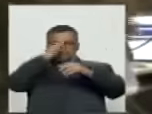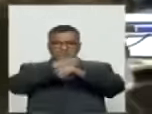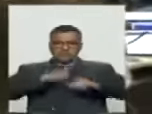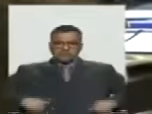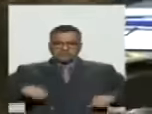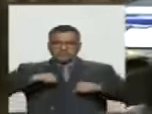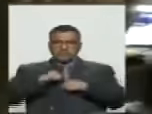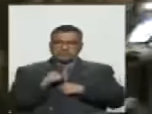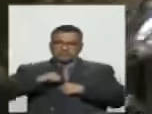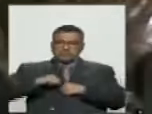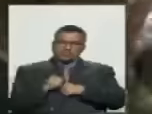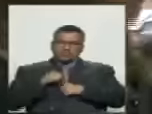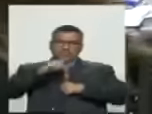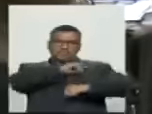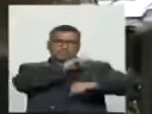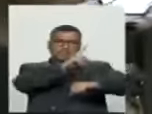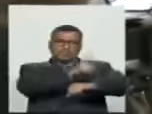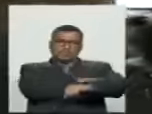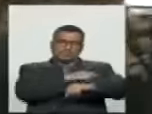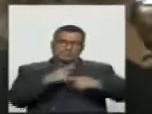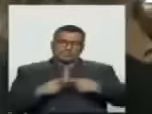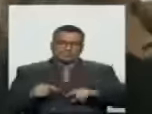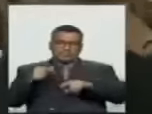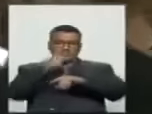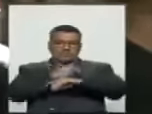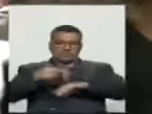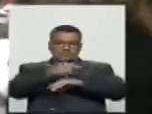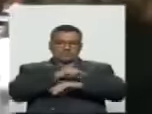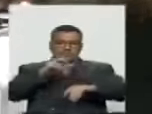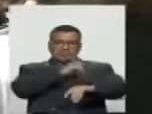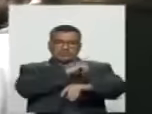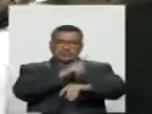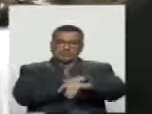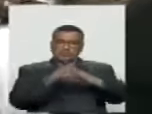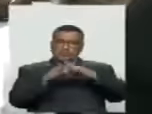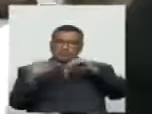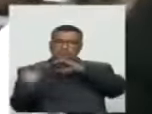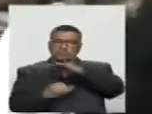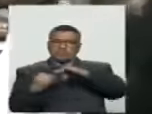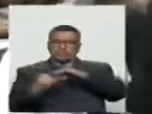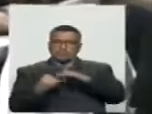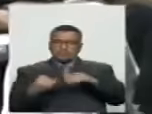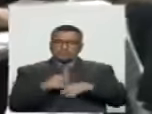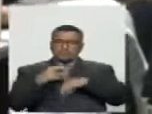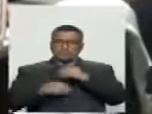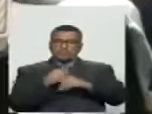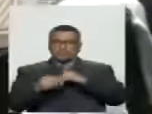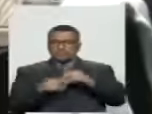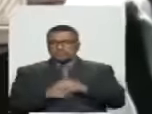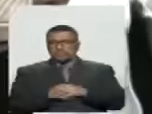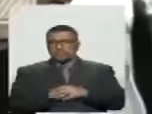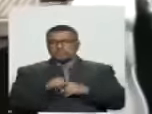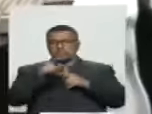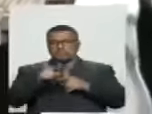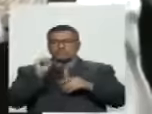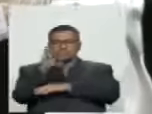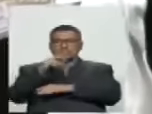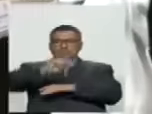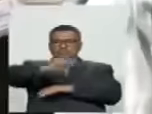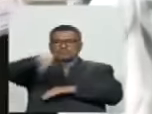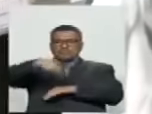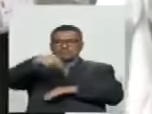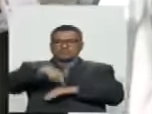policial. También a la fortaleza del Estado venezolano y todas sus instituciones. Y nos corresponde entonces a esta Asamblea